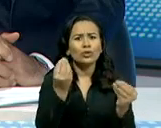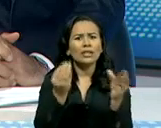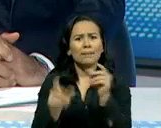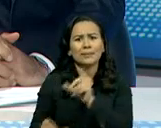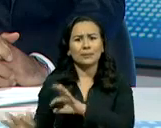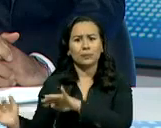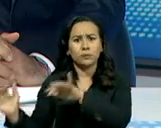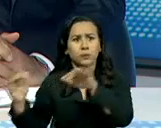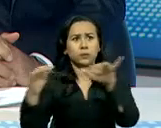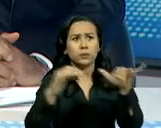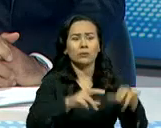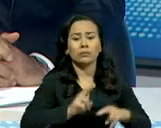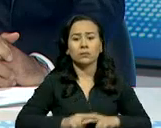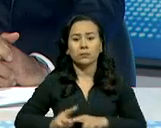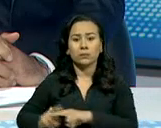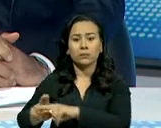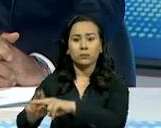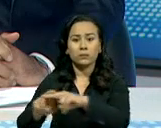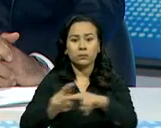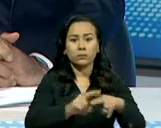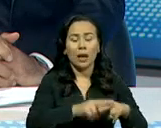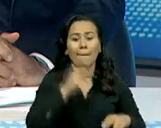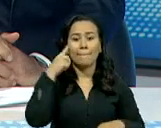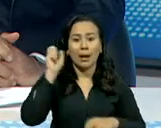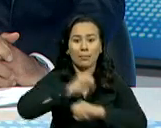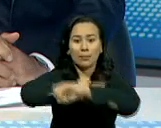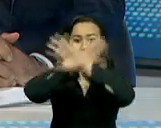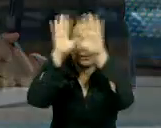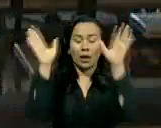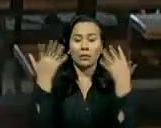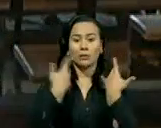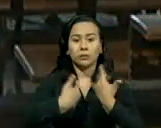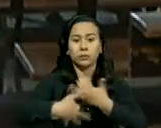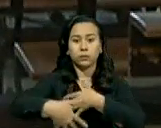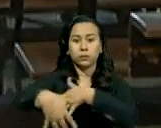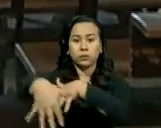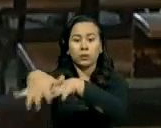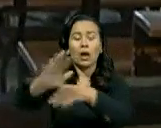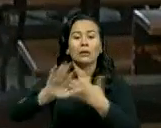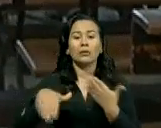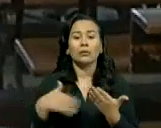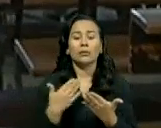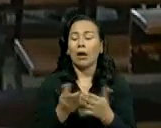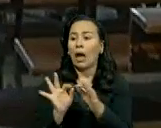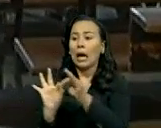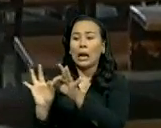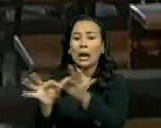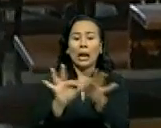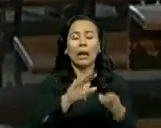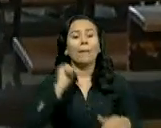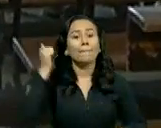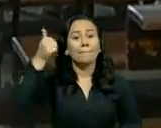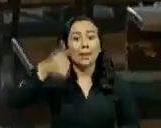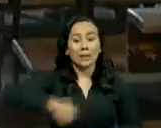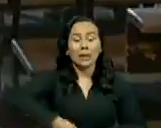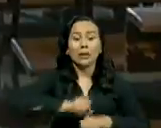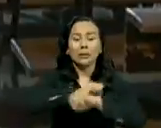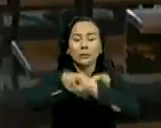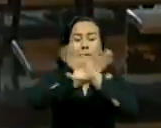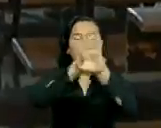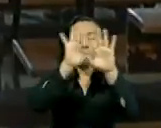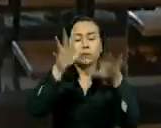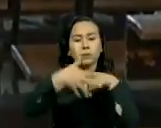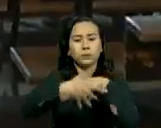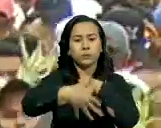¿Qué tal, Jorge? Muy buenas noches, amigos televidentes. En efecto, ya se encuentra todo listo para la gran procesión del Cristo del Consuelo,